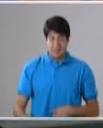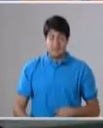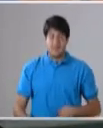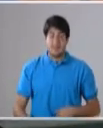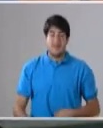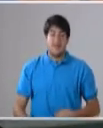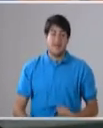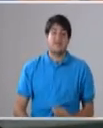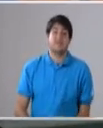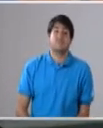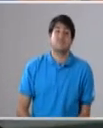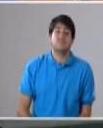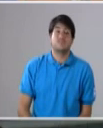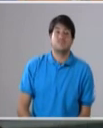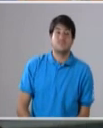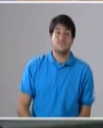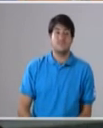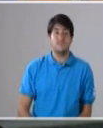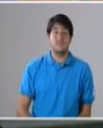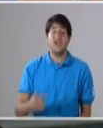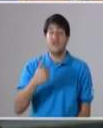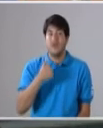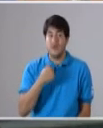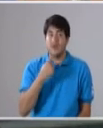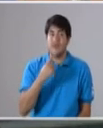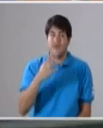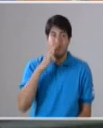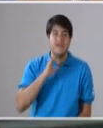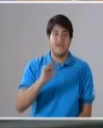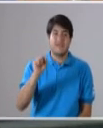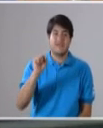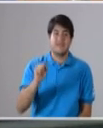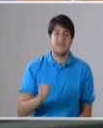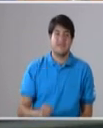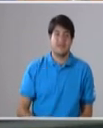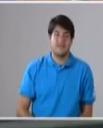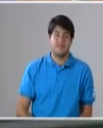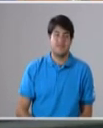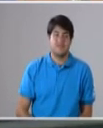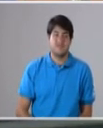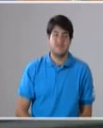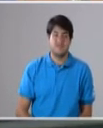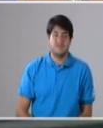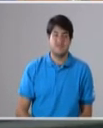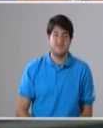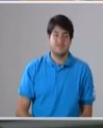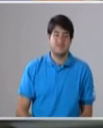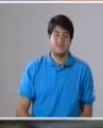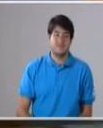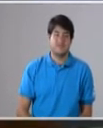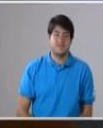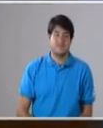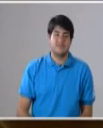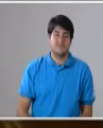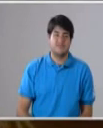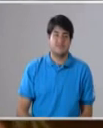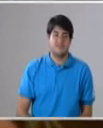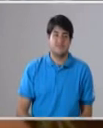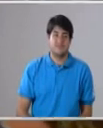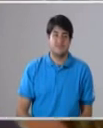acuerdo con todos ustedes. Pero lo que yo dije es lo siguiente. Miren pues, miren, lo que yo dije es lo siguiente.